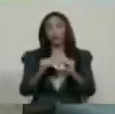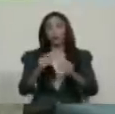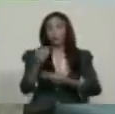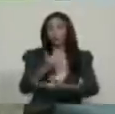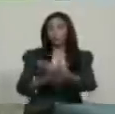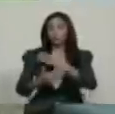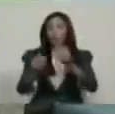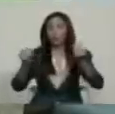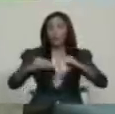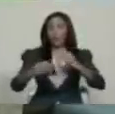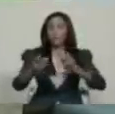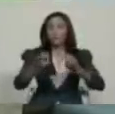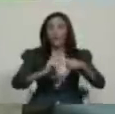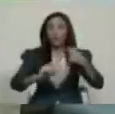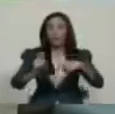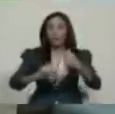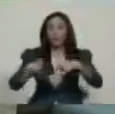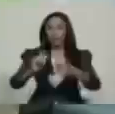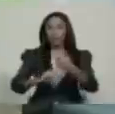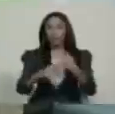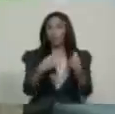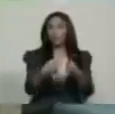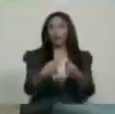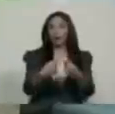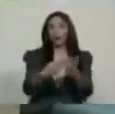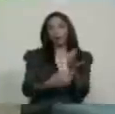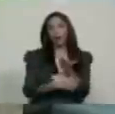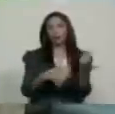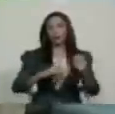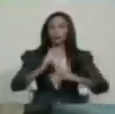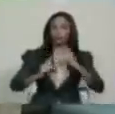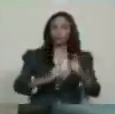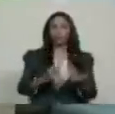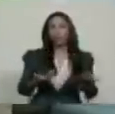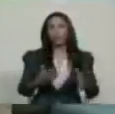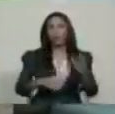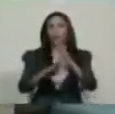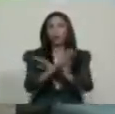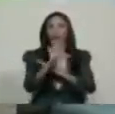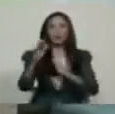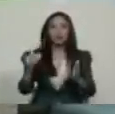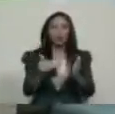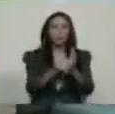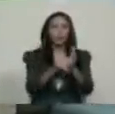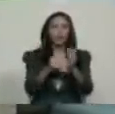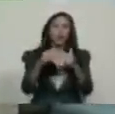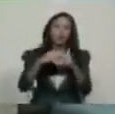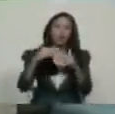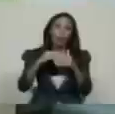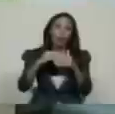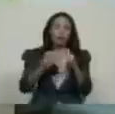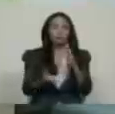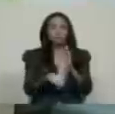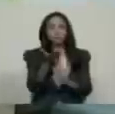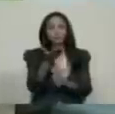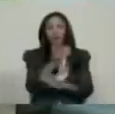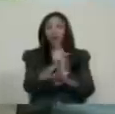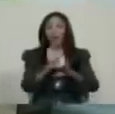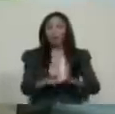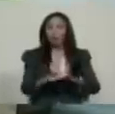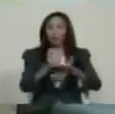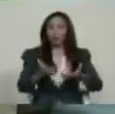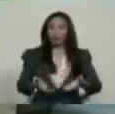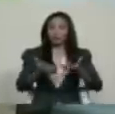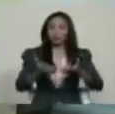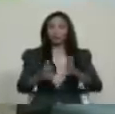agregado, ya que del precio que vale o entre 45 mil dólares a 30 mil dólares la tonelada de coltán sin